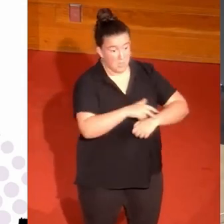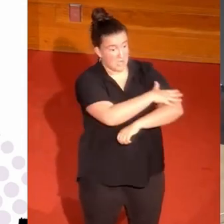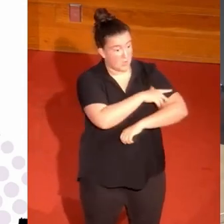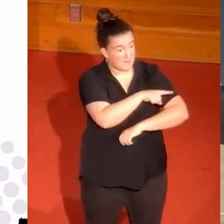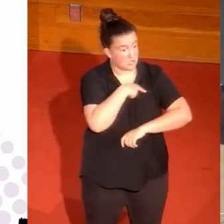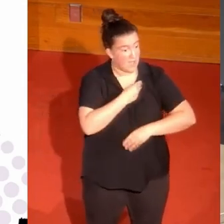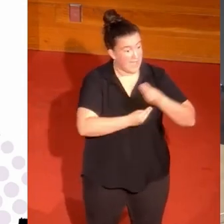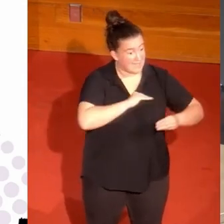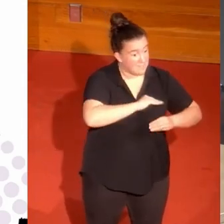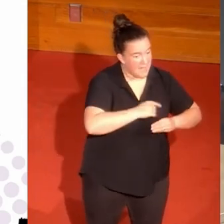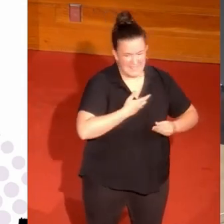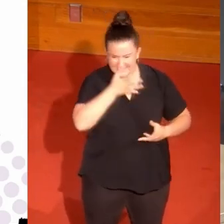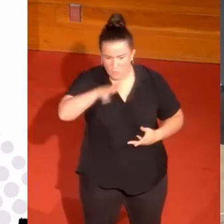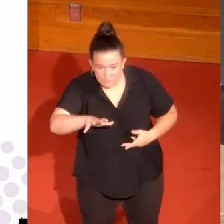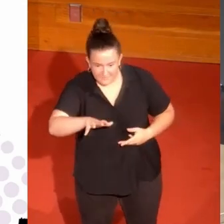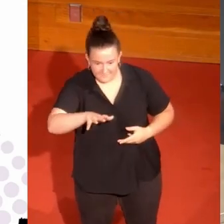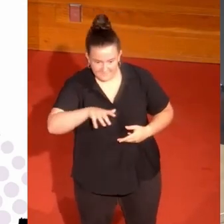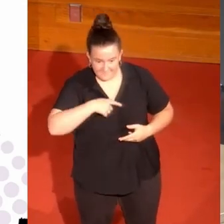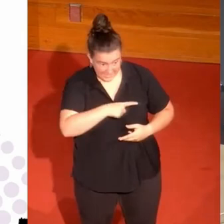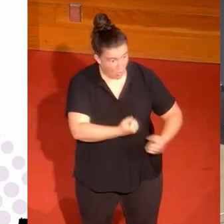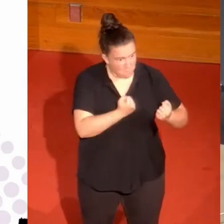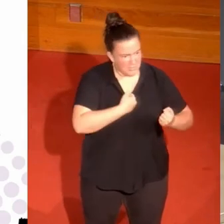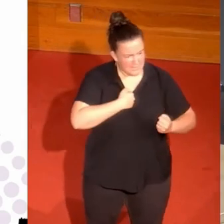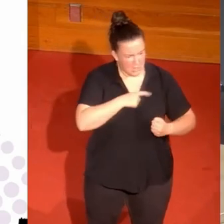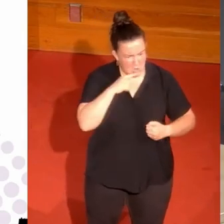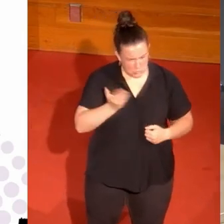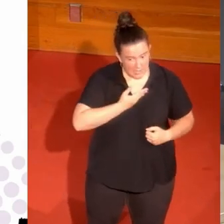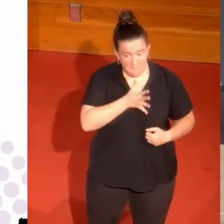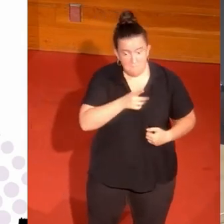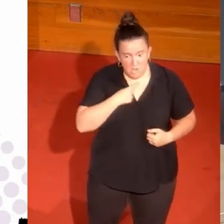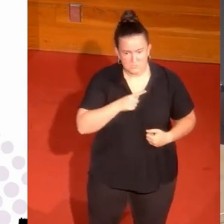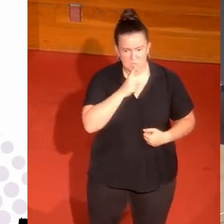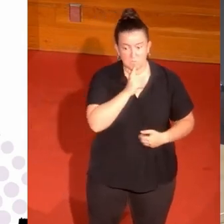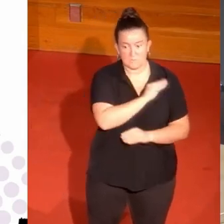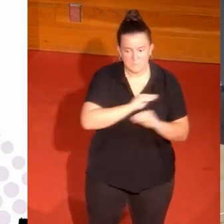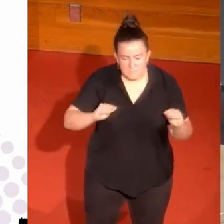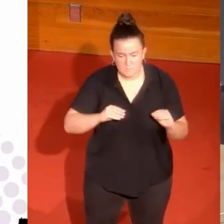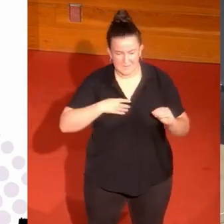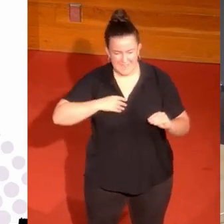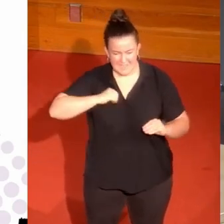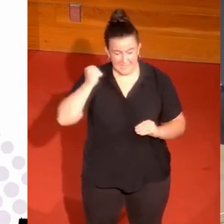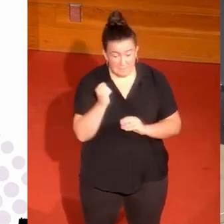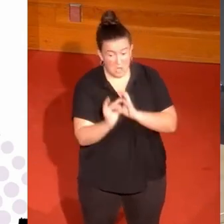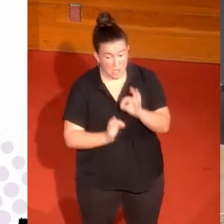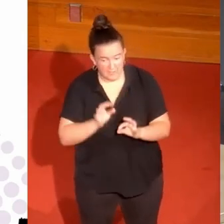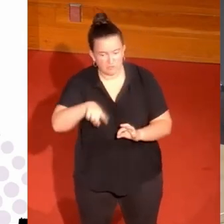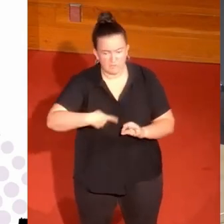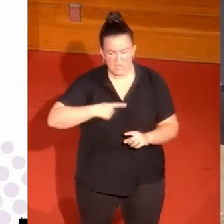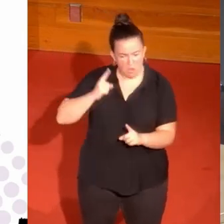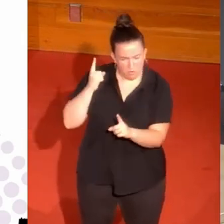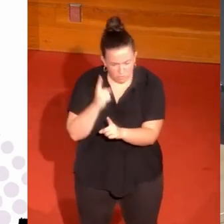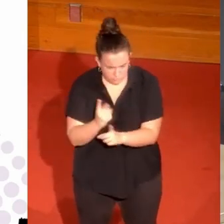y eso duele mucho al poder por eso les silencia les calla el crimen organizado también se pone en su contra entonces la